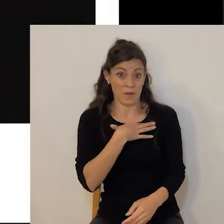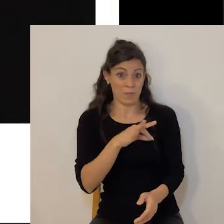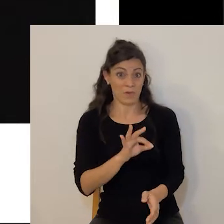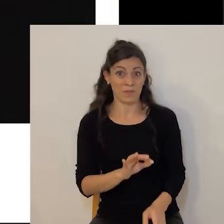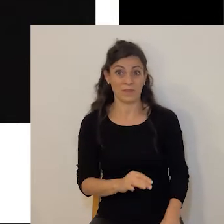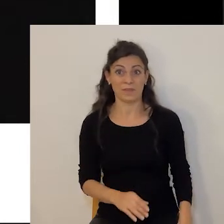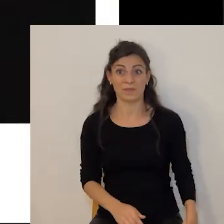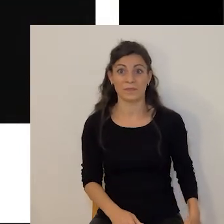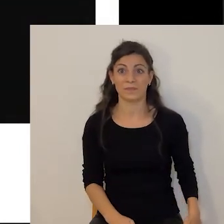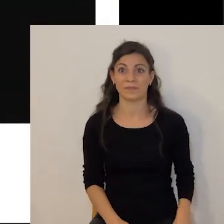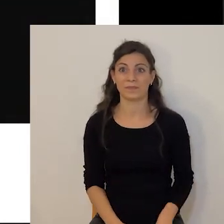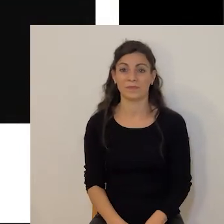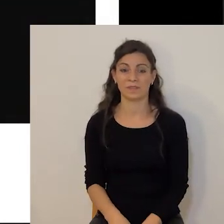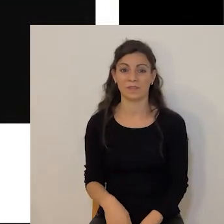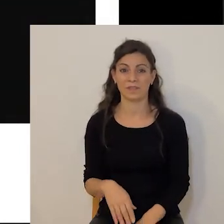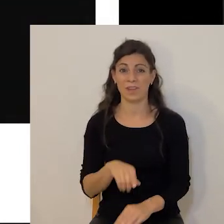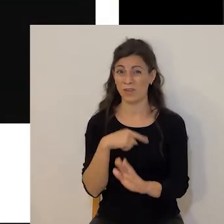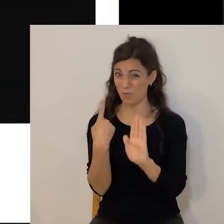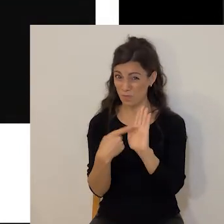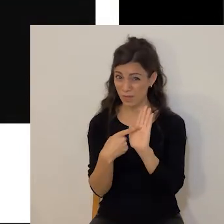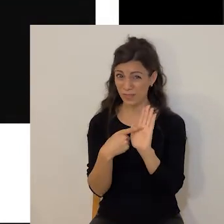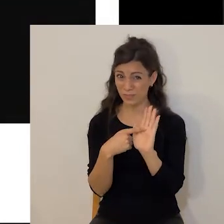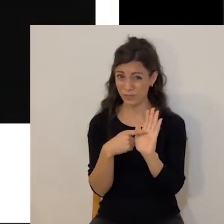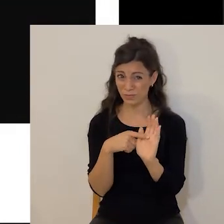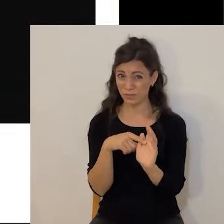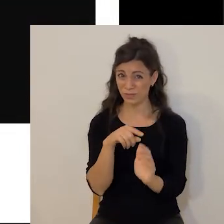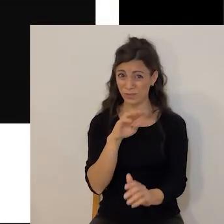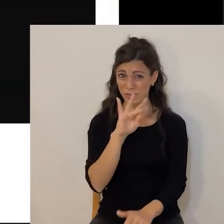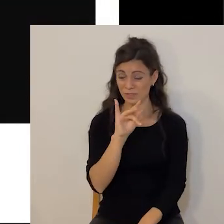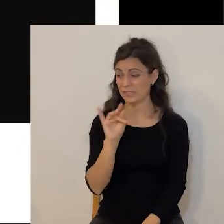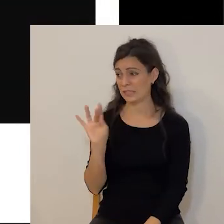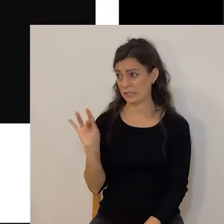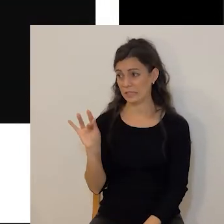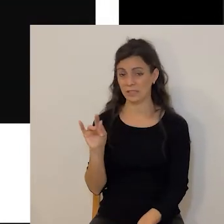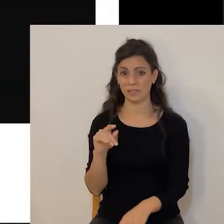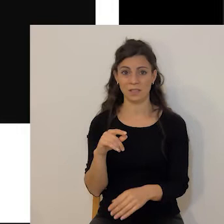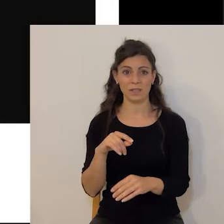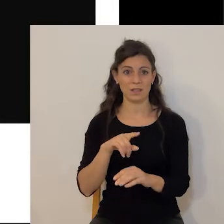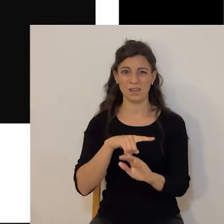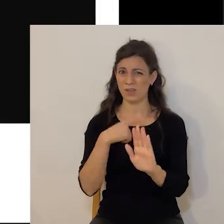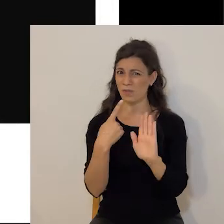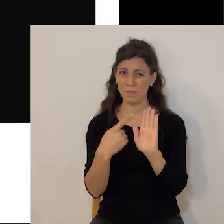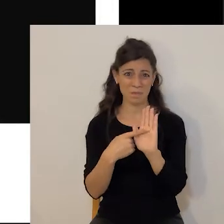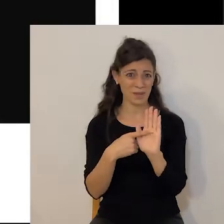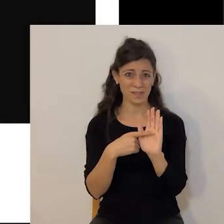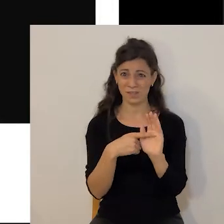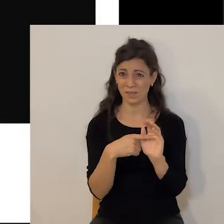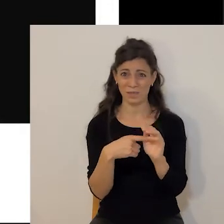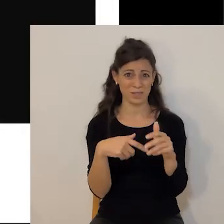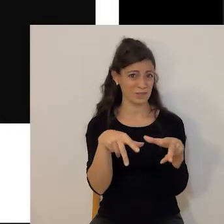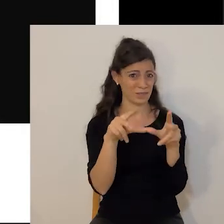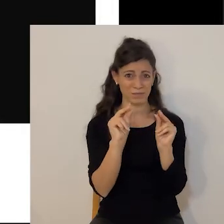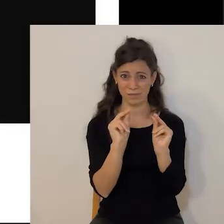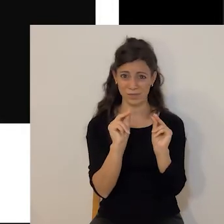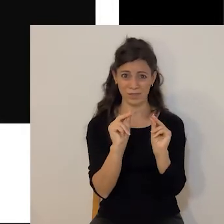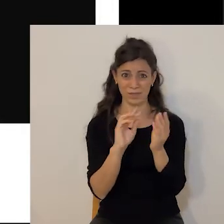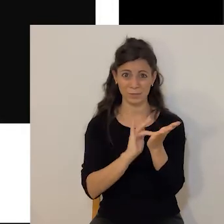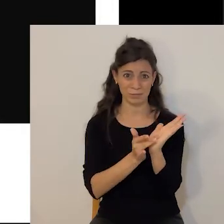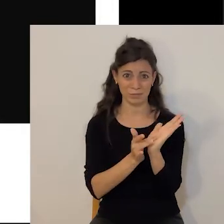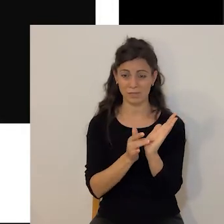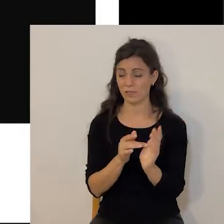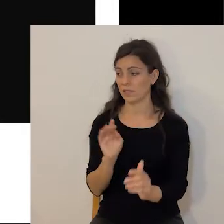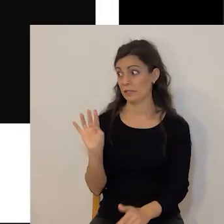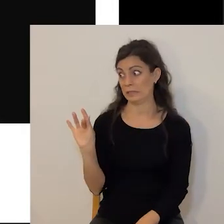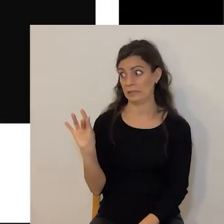this. All of it? All of it. Every single bite? Yeah. You